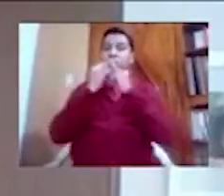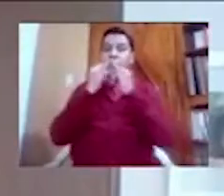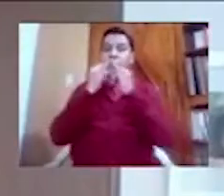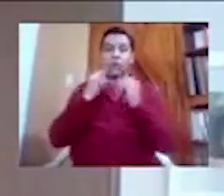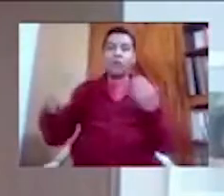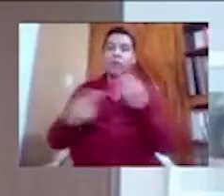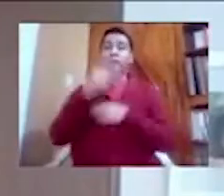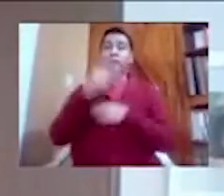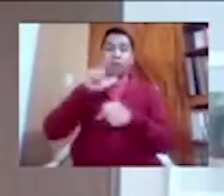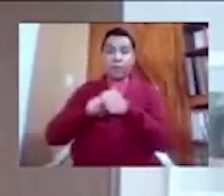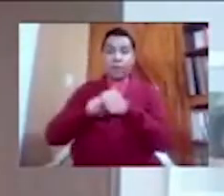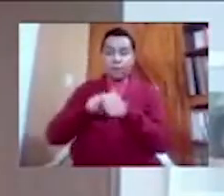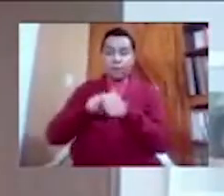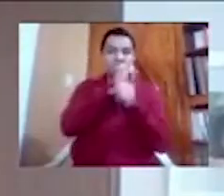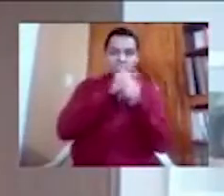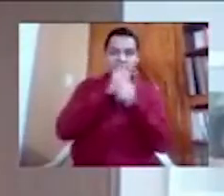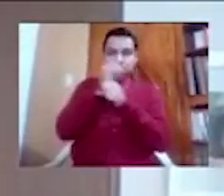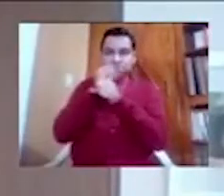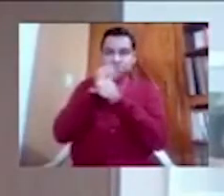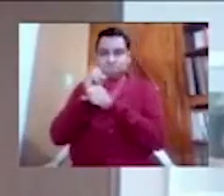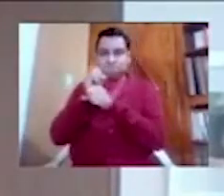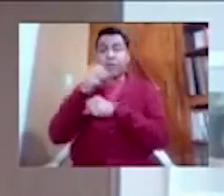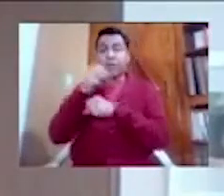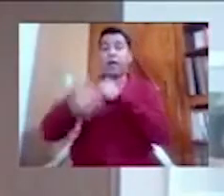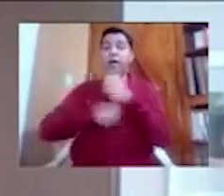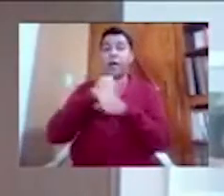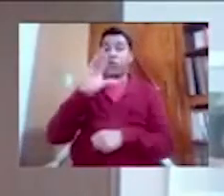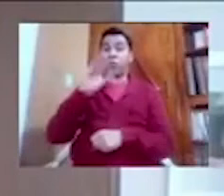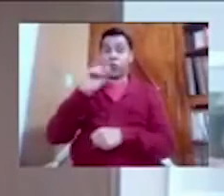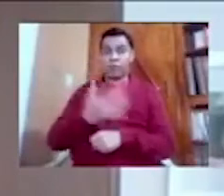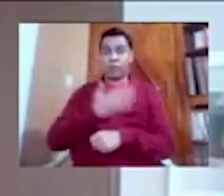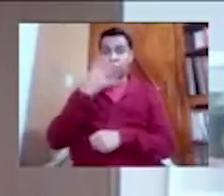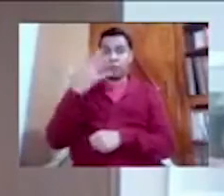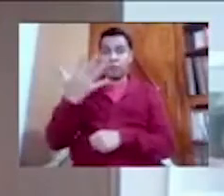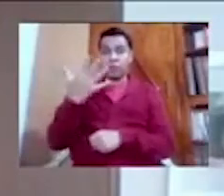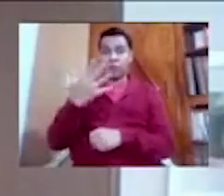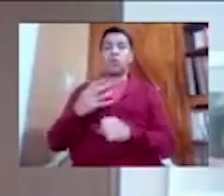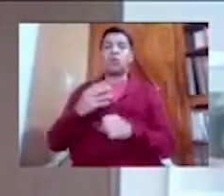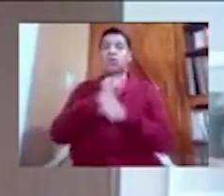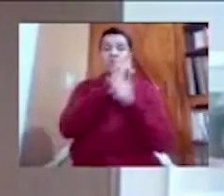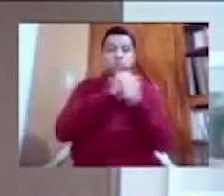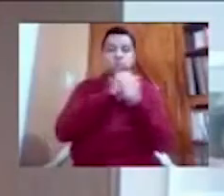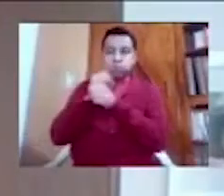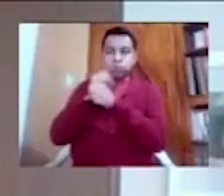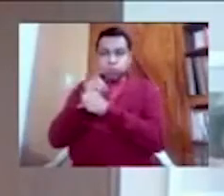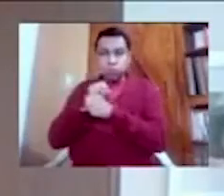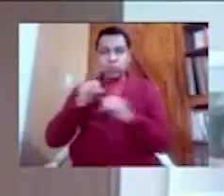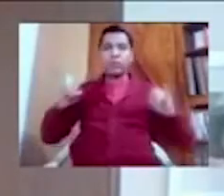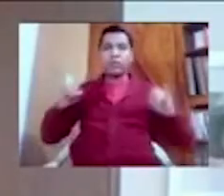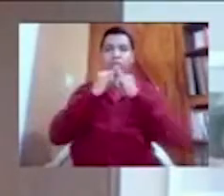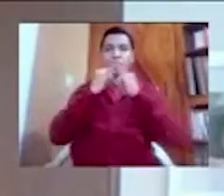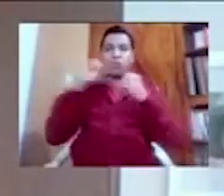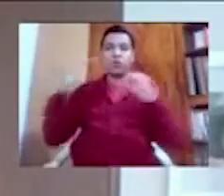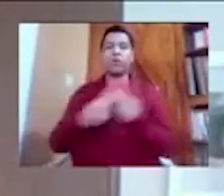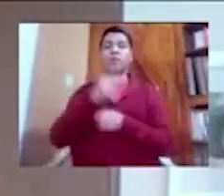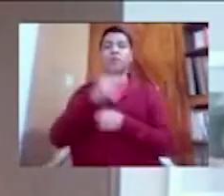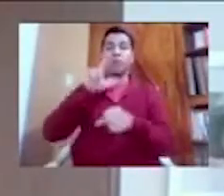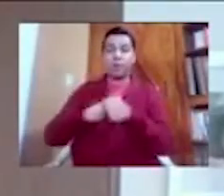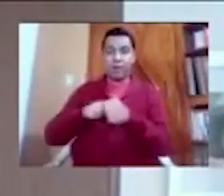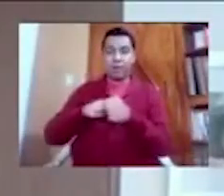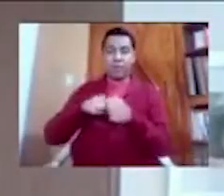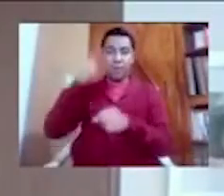Desde 1995 ella es investigadora del Instituto Nacional de Bellas Artes y obtuvo el premio al desempeño académico